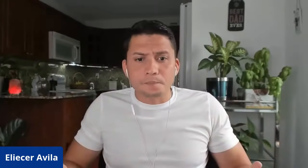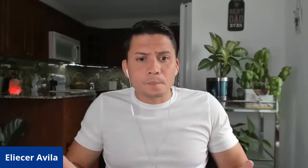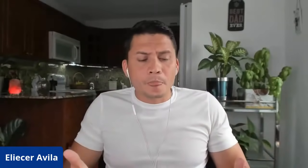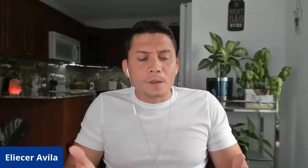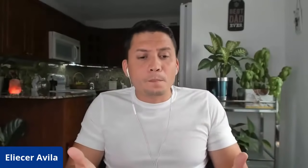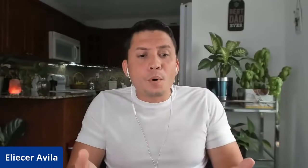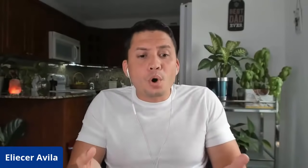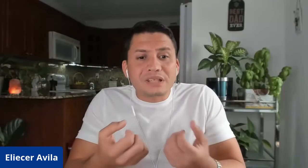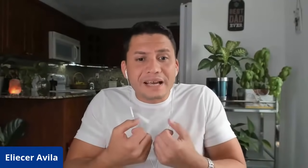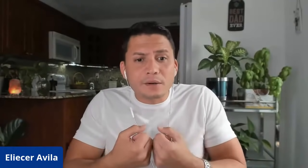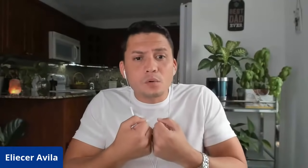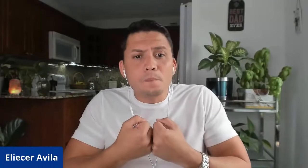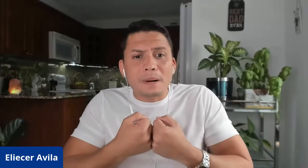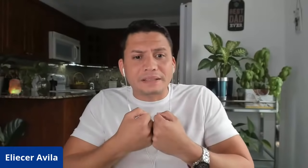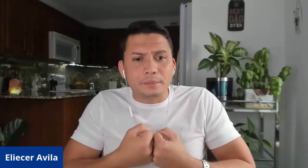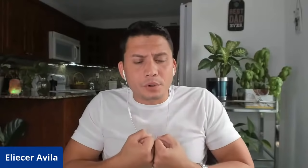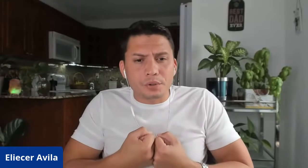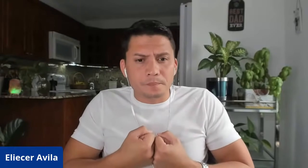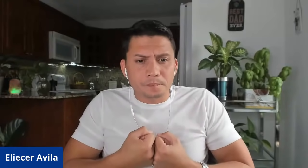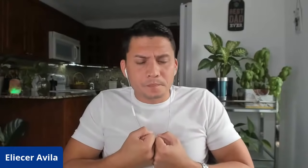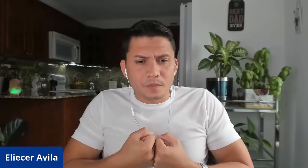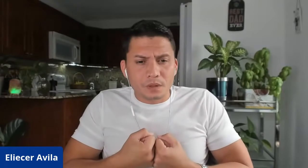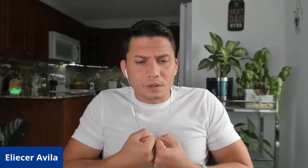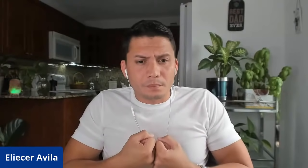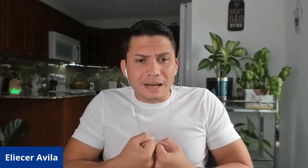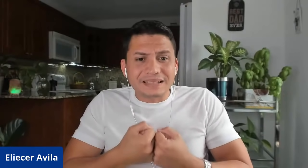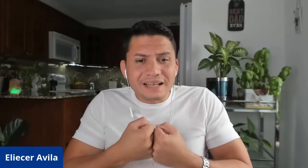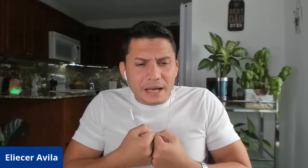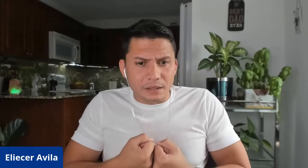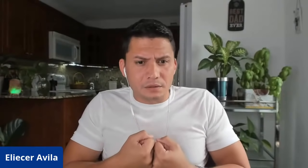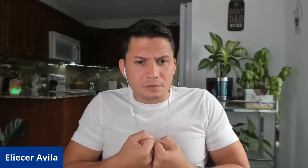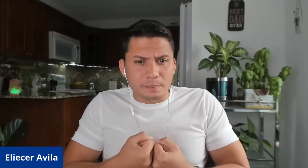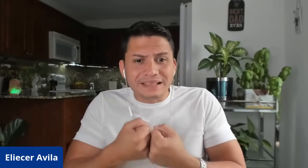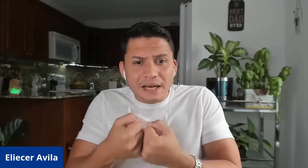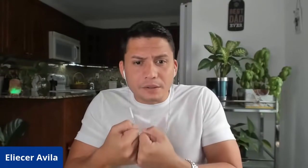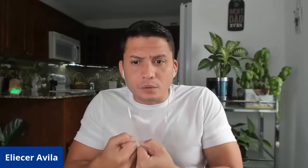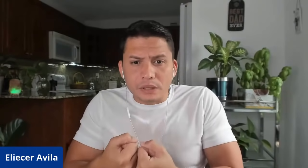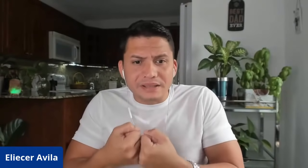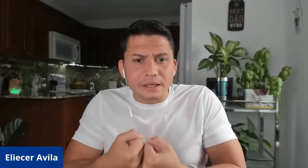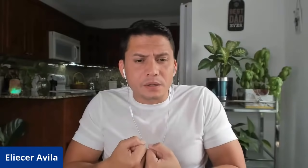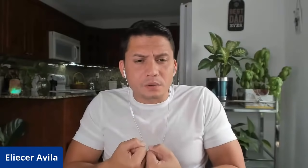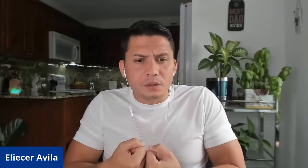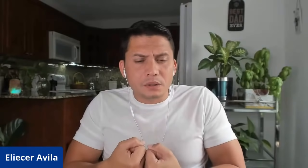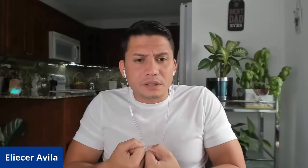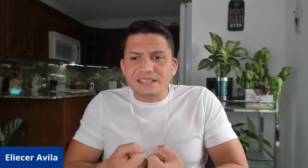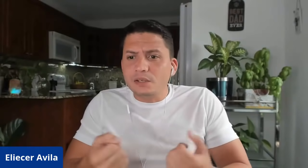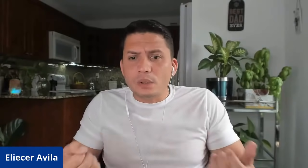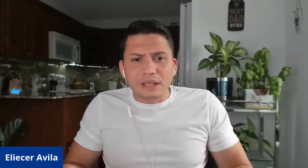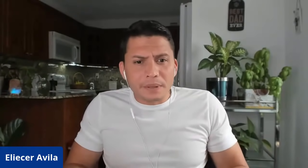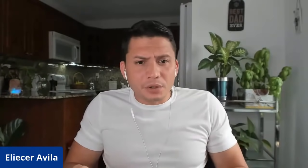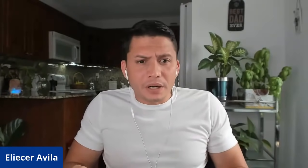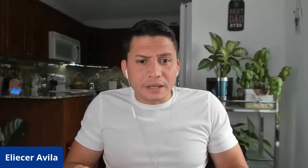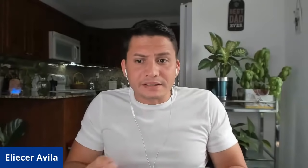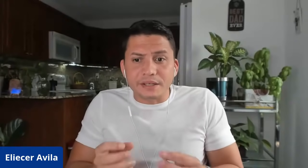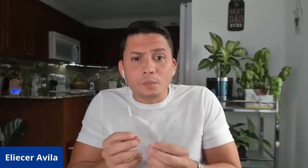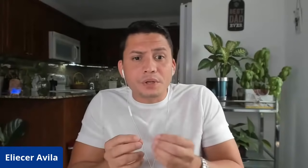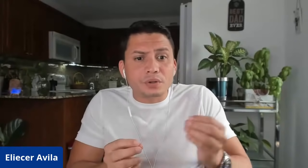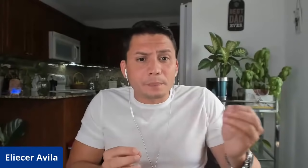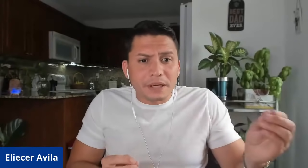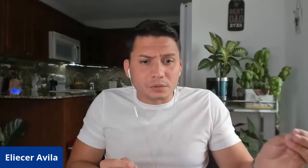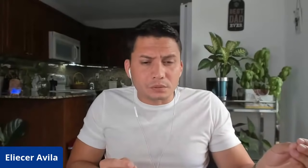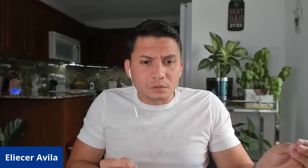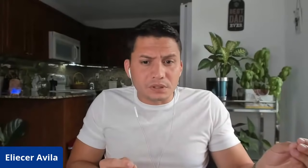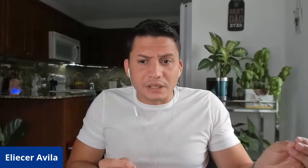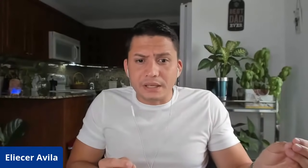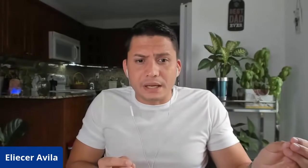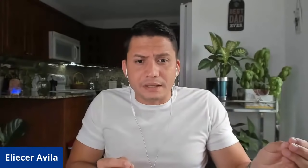sus cafeterías poseer un patrimonio material metálico en dinero de 50 mil dólares que sería un